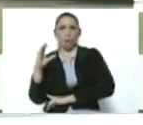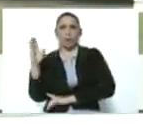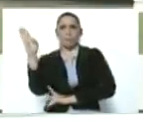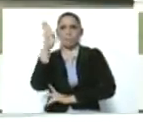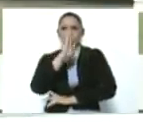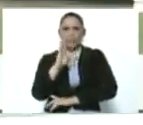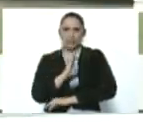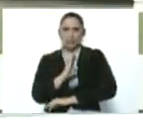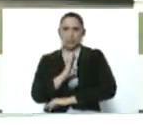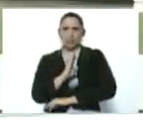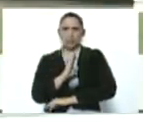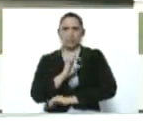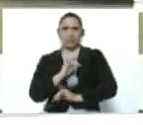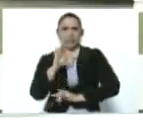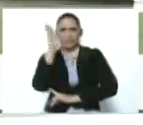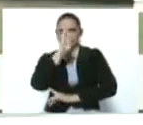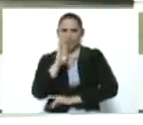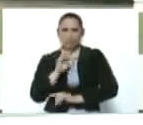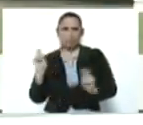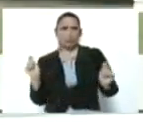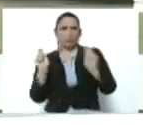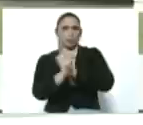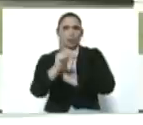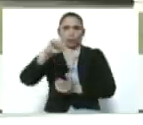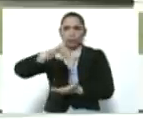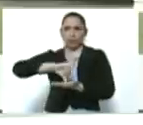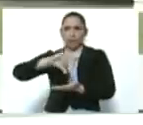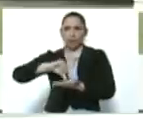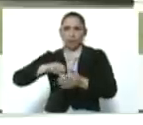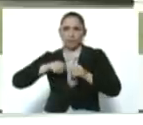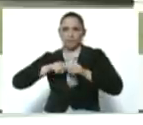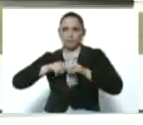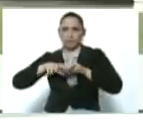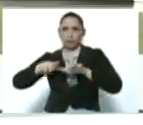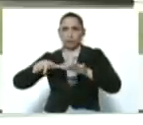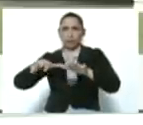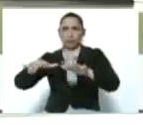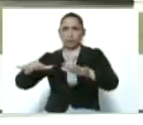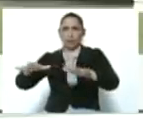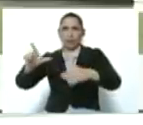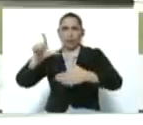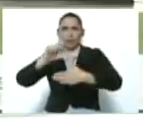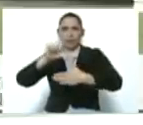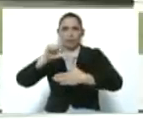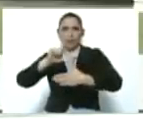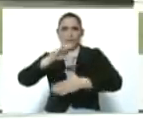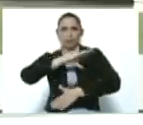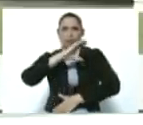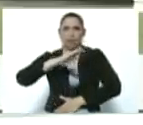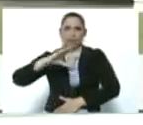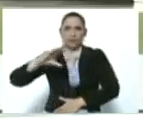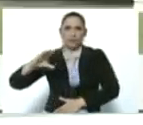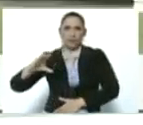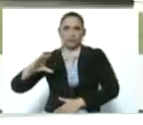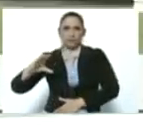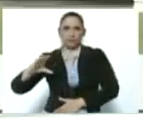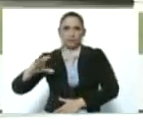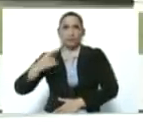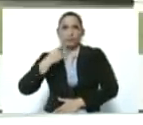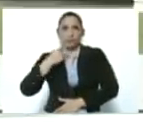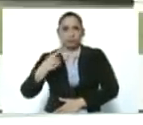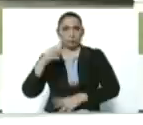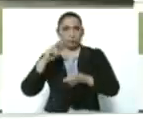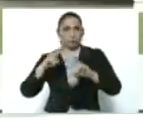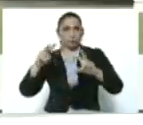brasil se ha transformado en el centro de la epidemia en américa latina y el caribe y dicen los